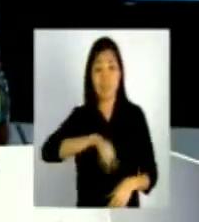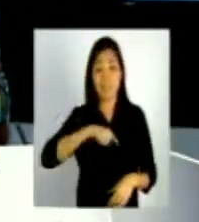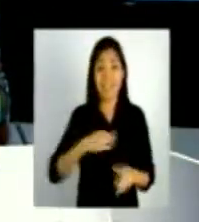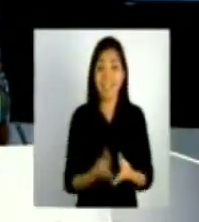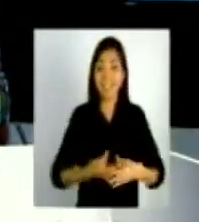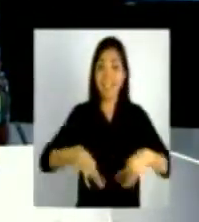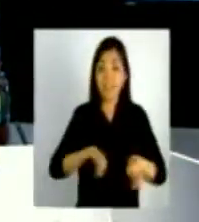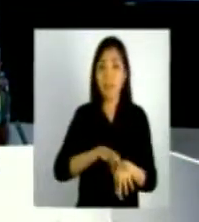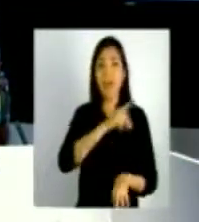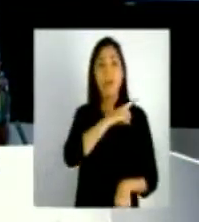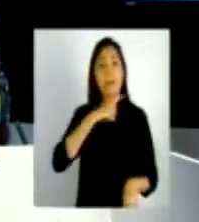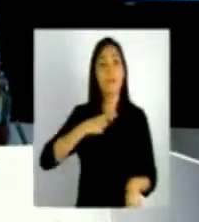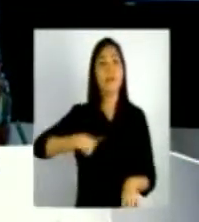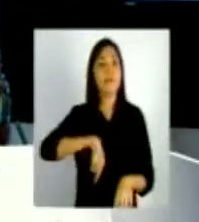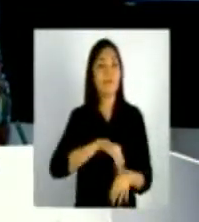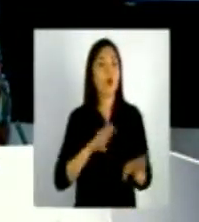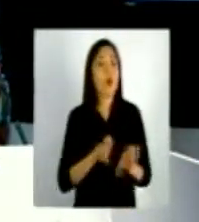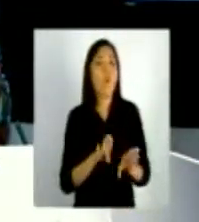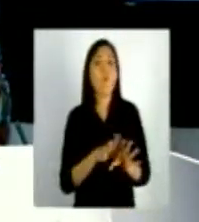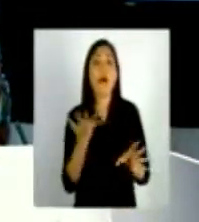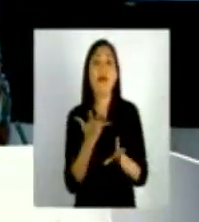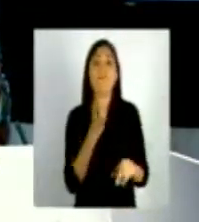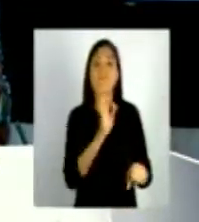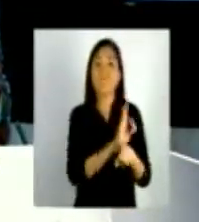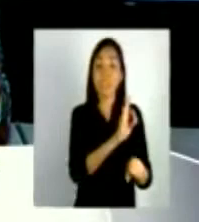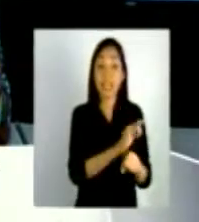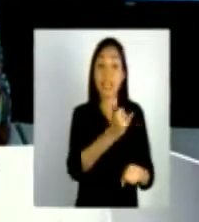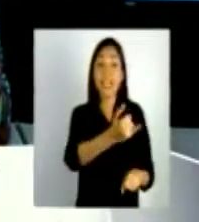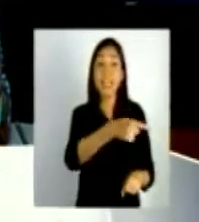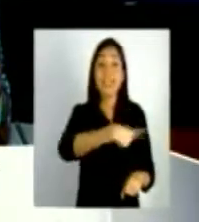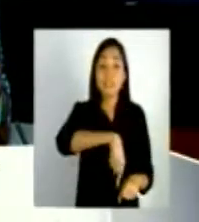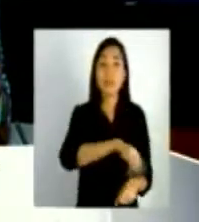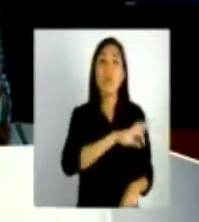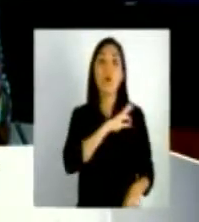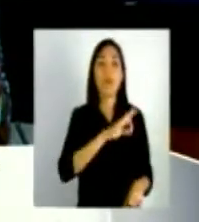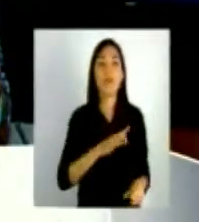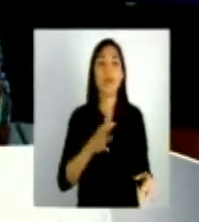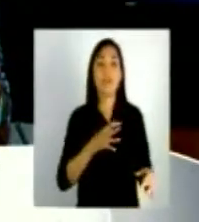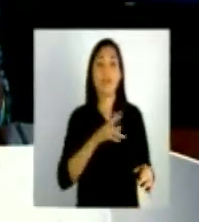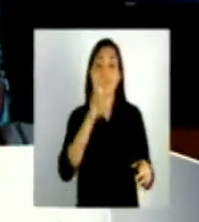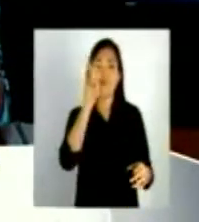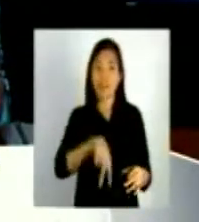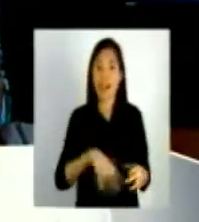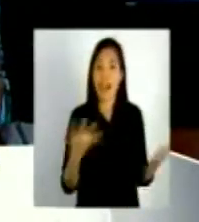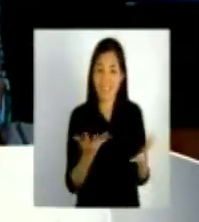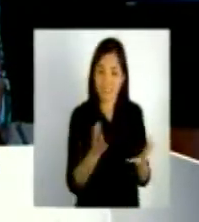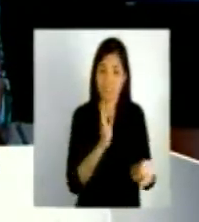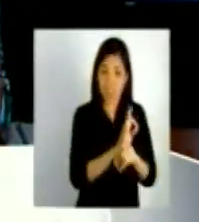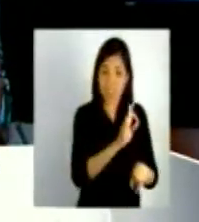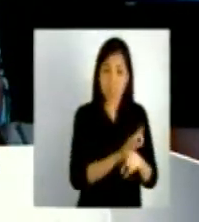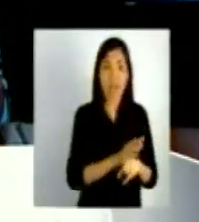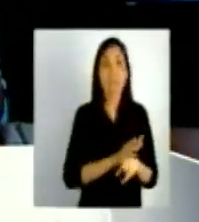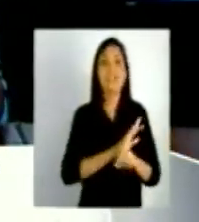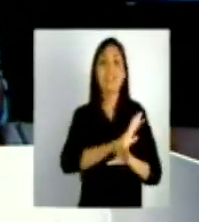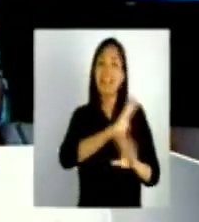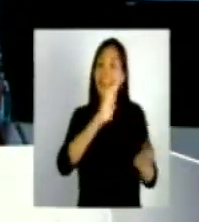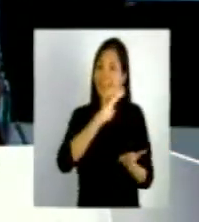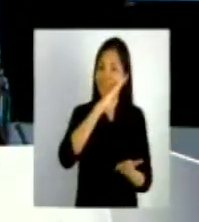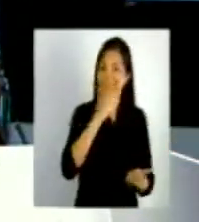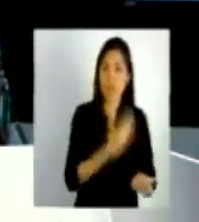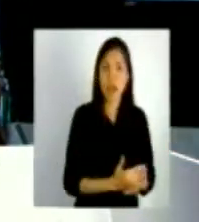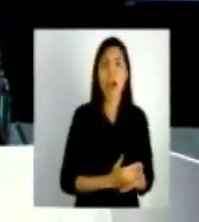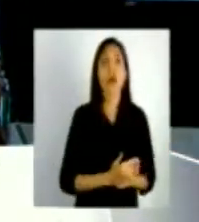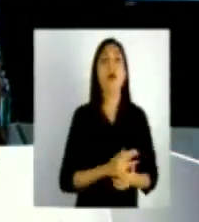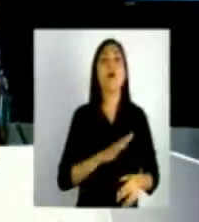demos garantías y que en esos presupuestos garanticemos que no va a haber ni más impunidad ni